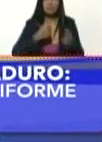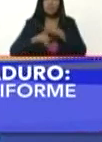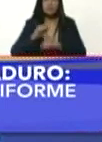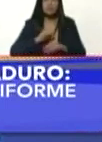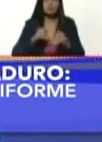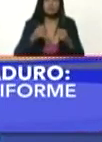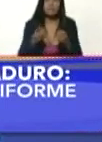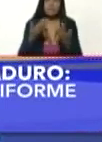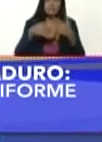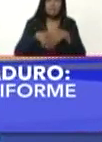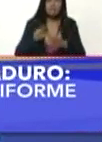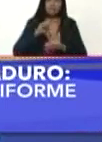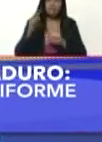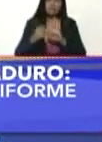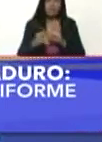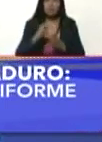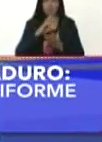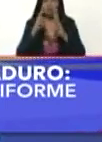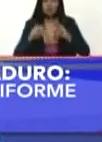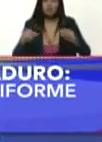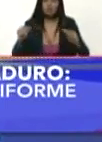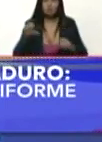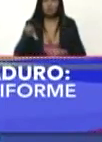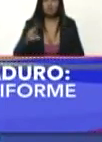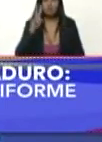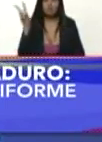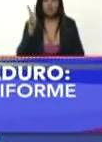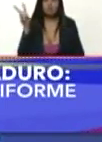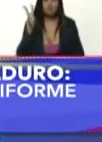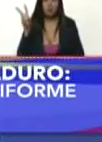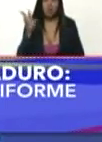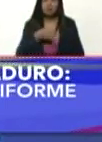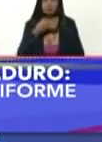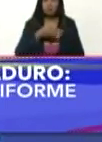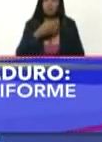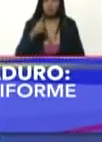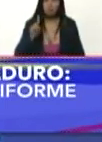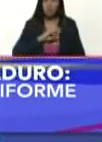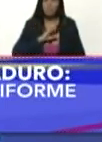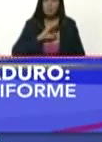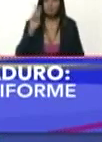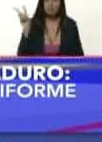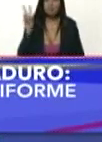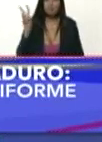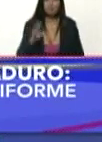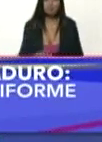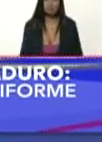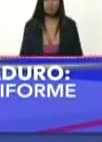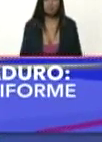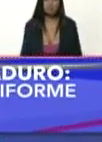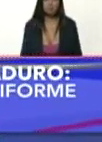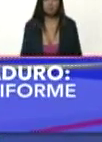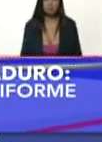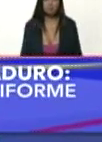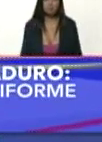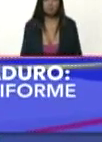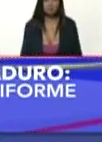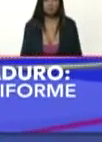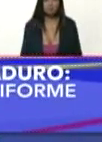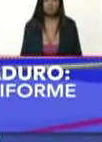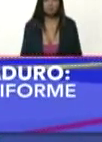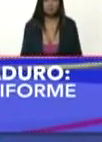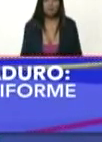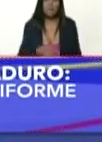de la integridad territorial del Estado venezolano, de la sociedad venezolana, y la garantía de la